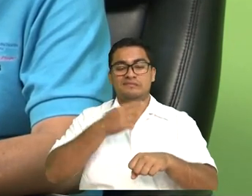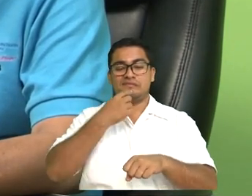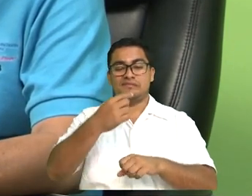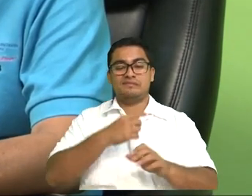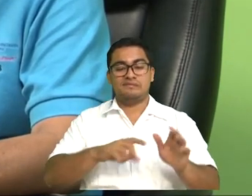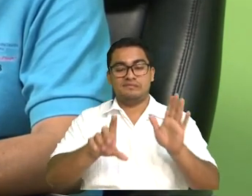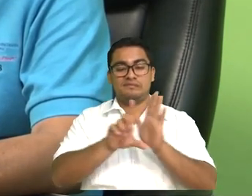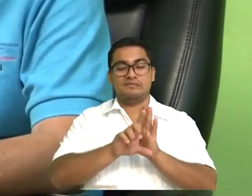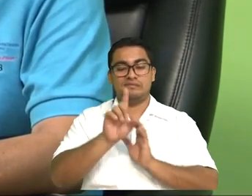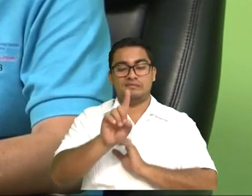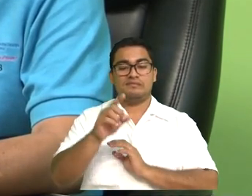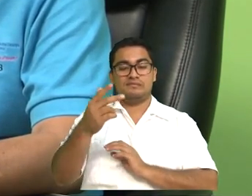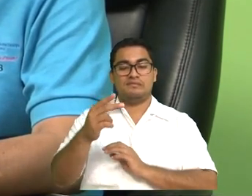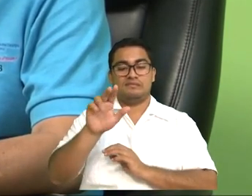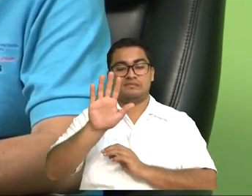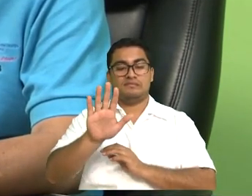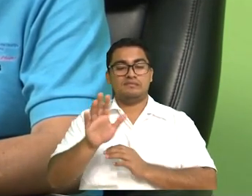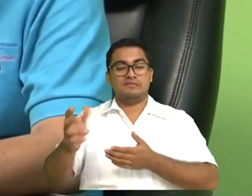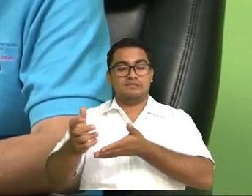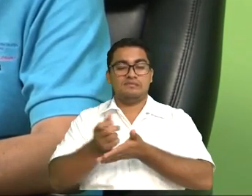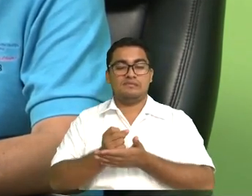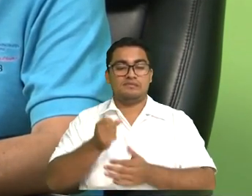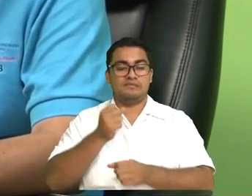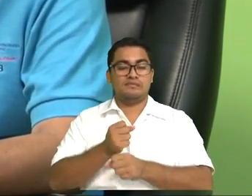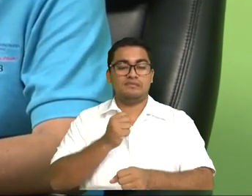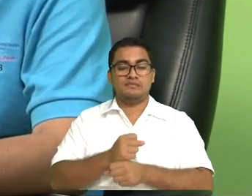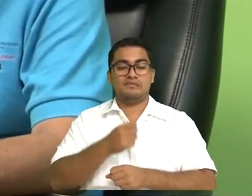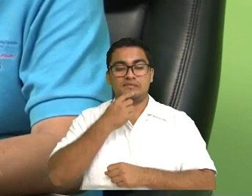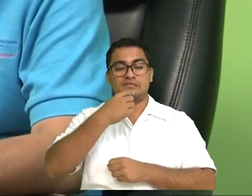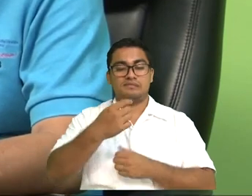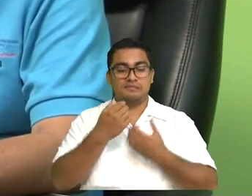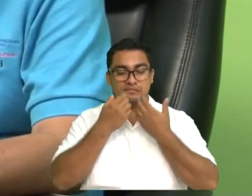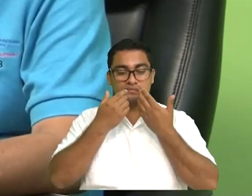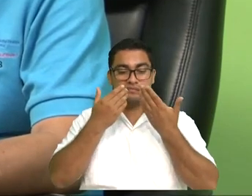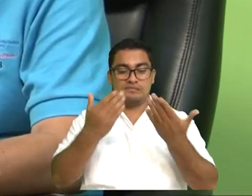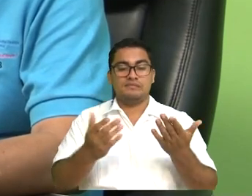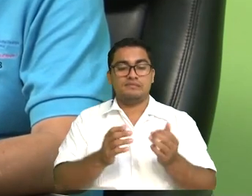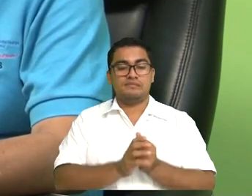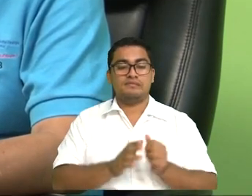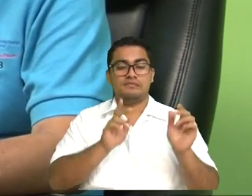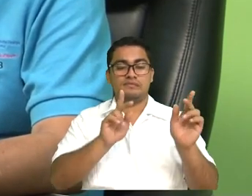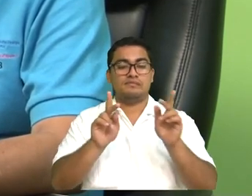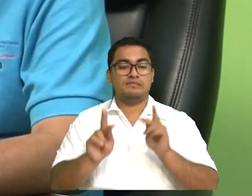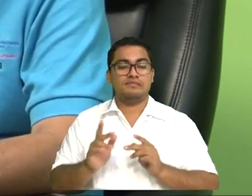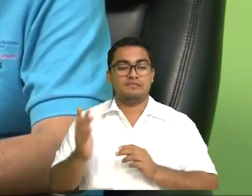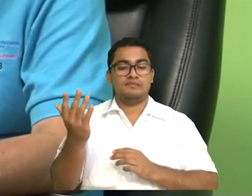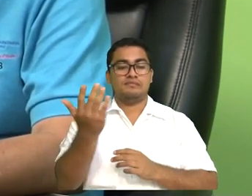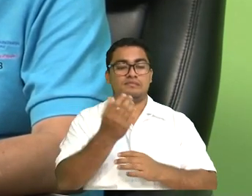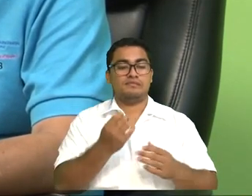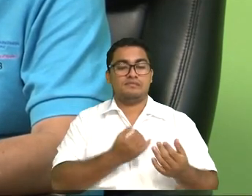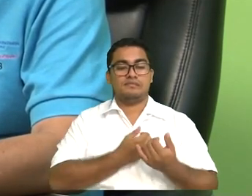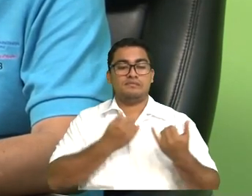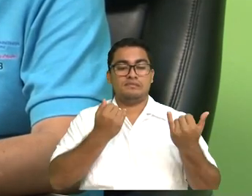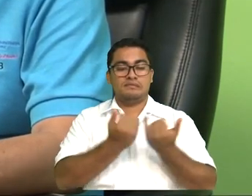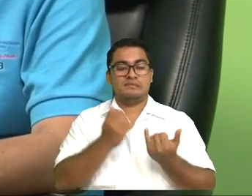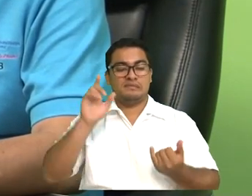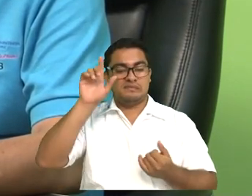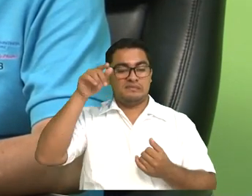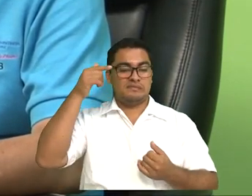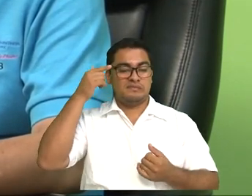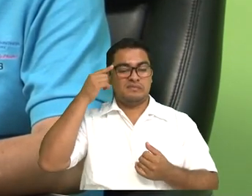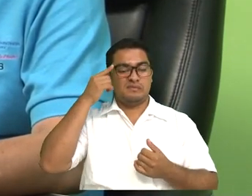número 185, Código del Trabajo, hace saber a todas las instituciones del Estado y trabajadores